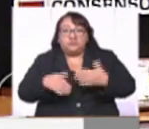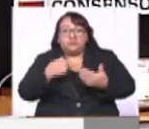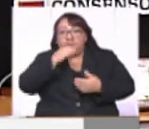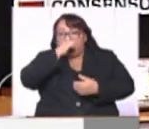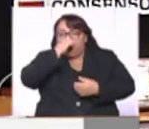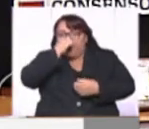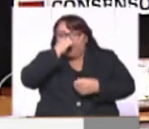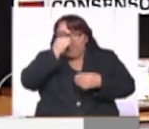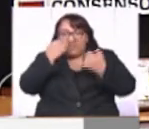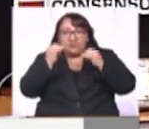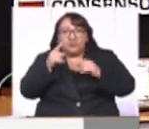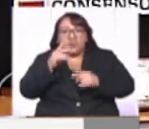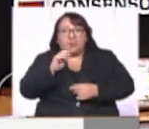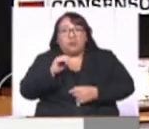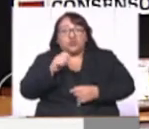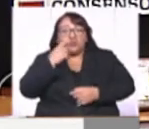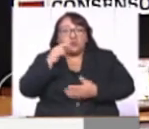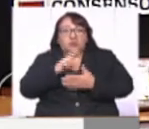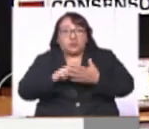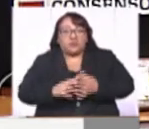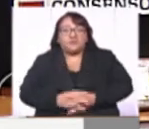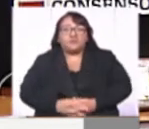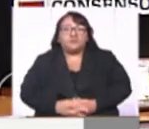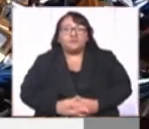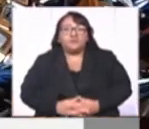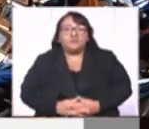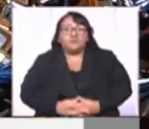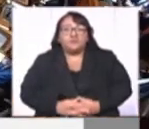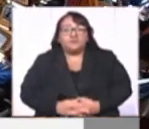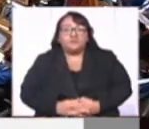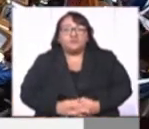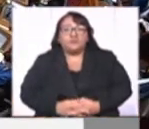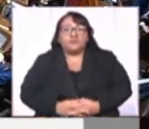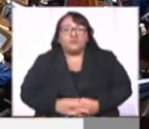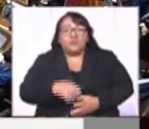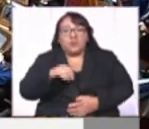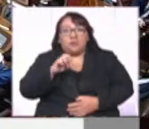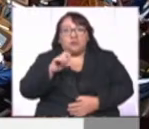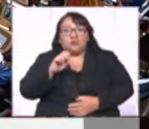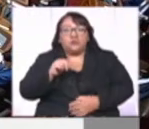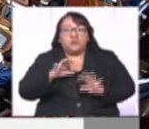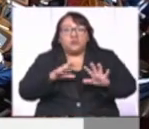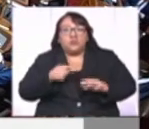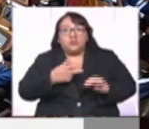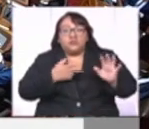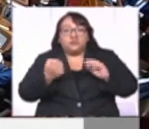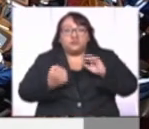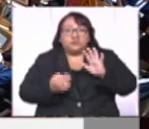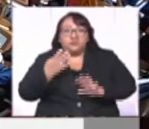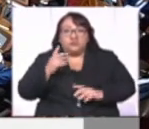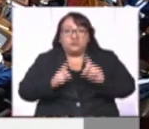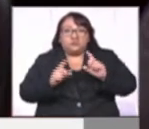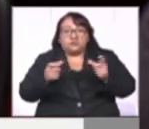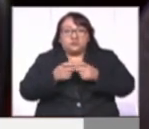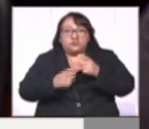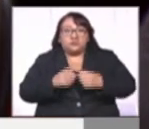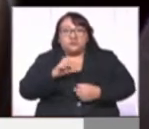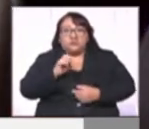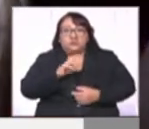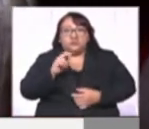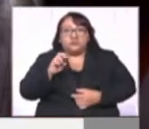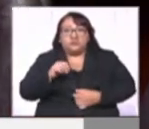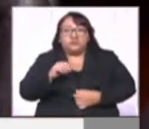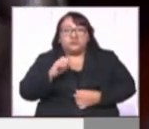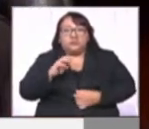dicha moción. Señor relator de lectura. Moción 10.814 de los congresistas Agüero Gutiérrez, Cerrón Rojas,